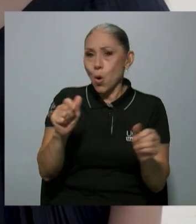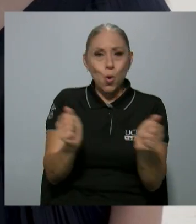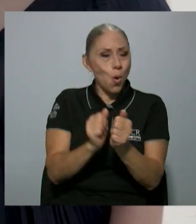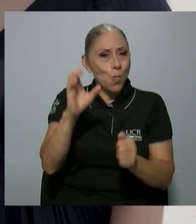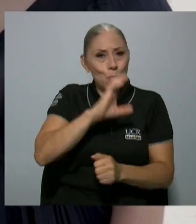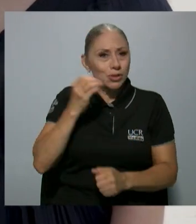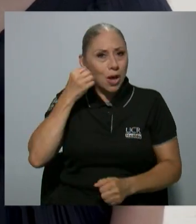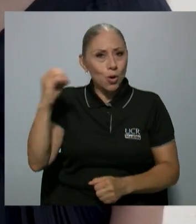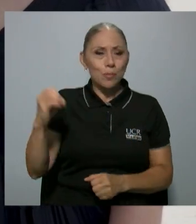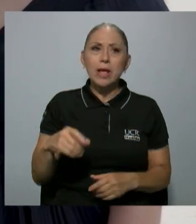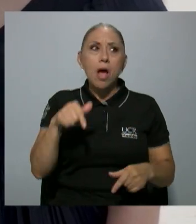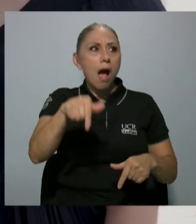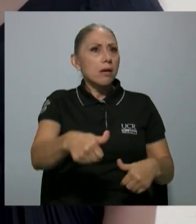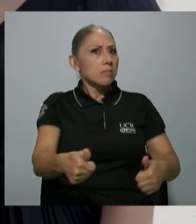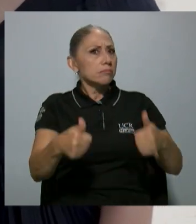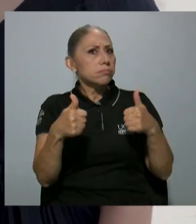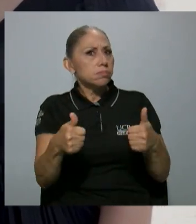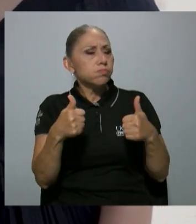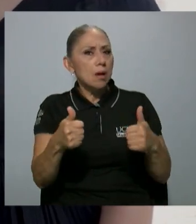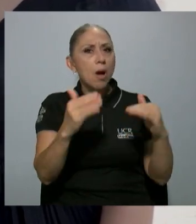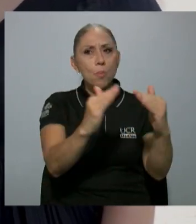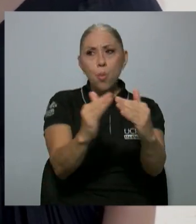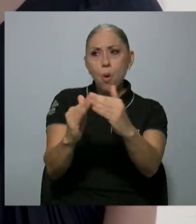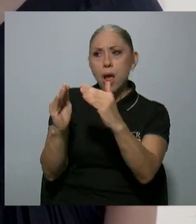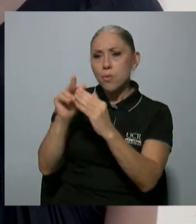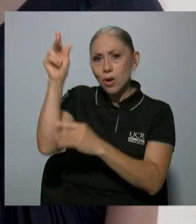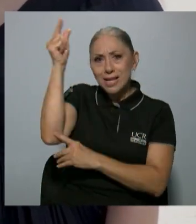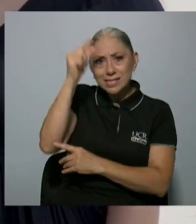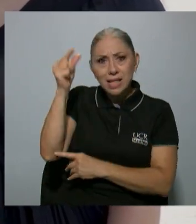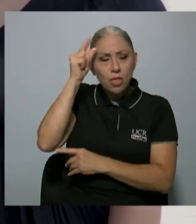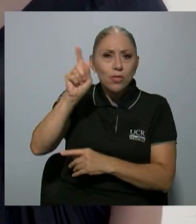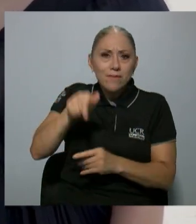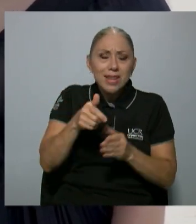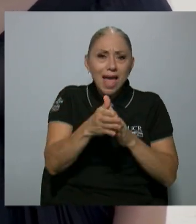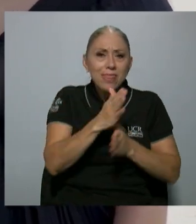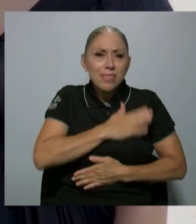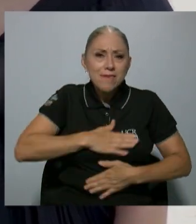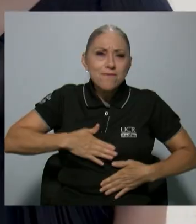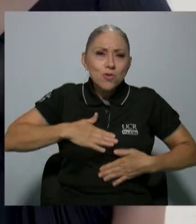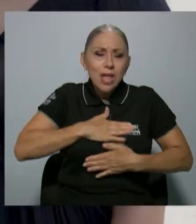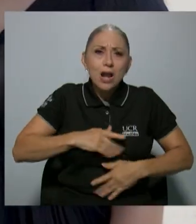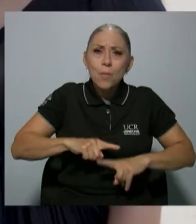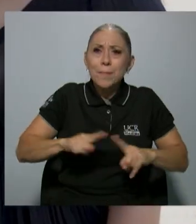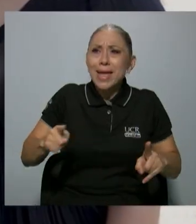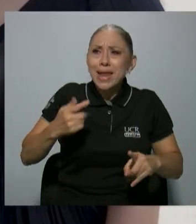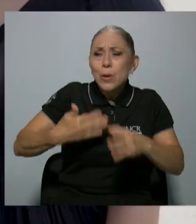riqueza, el pueblo, el Estado debía de disfrutarlos, pero hace años.